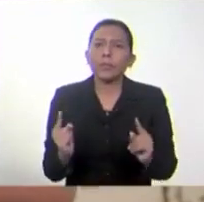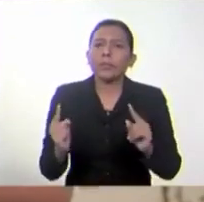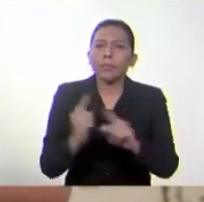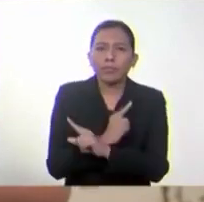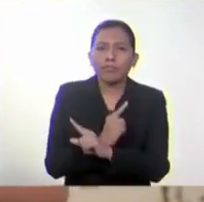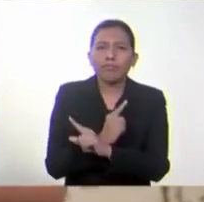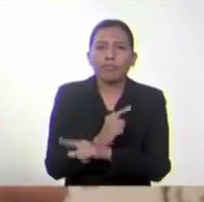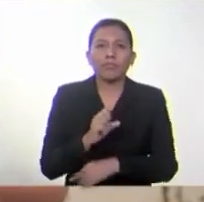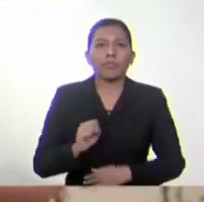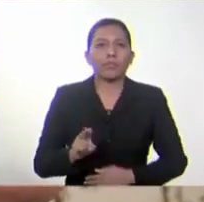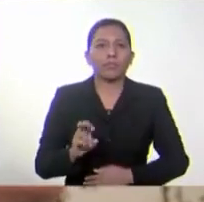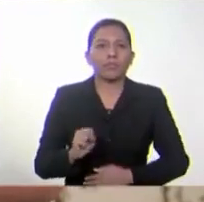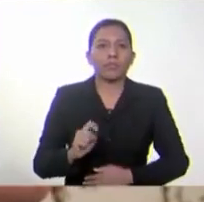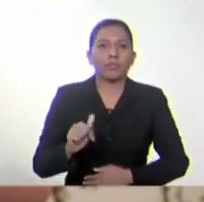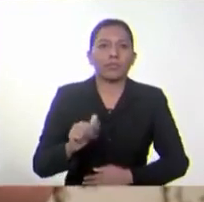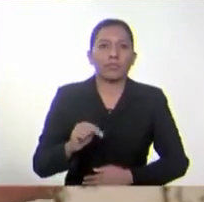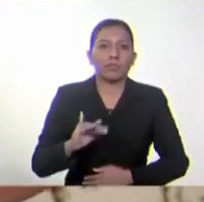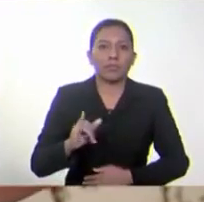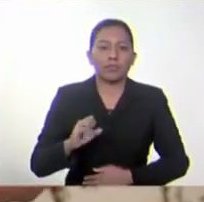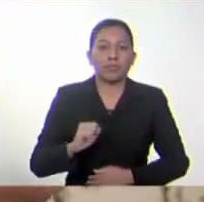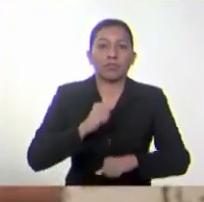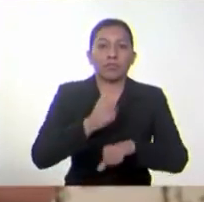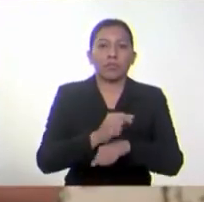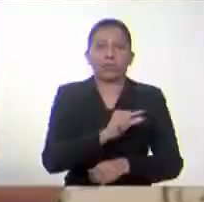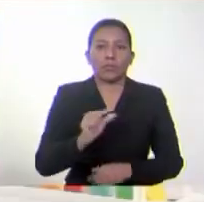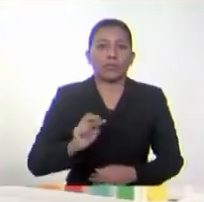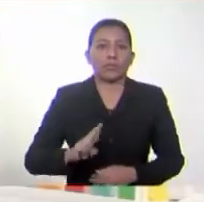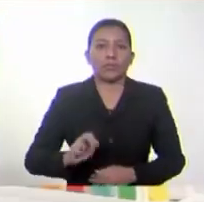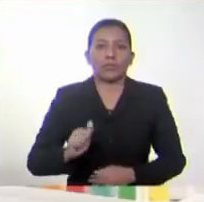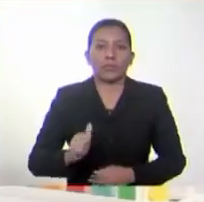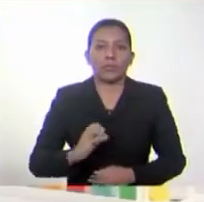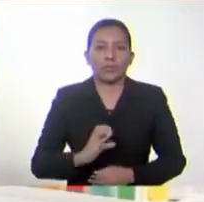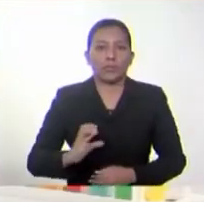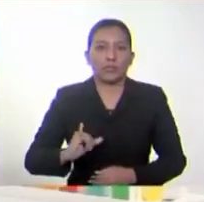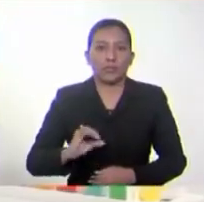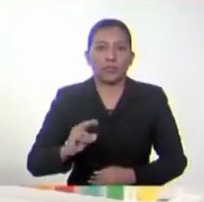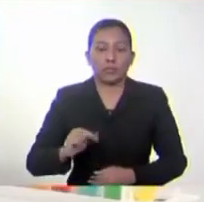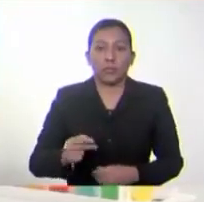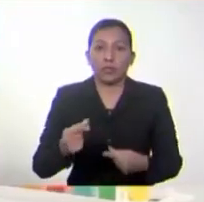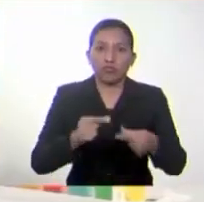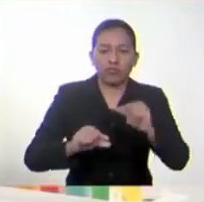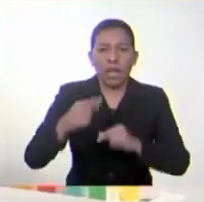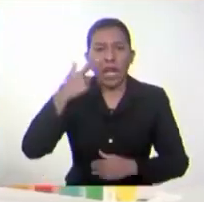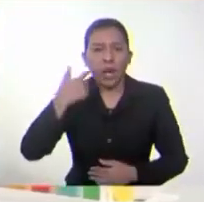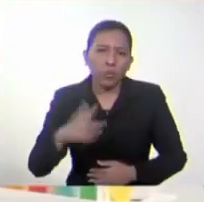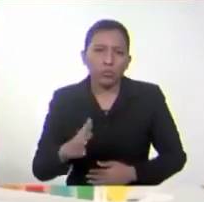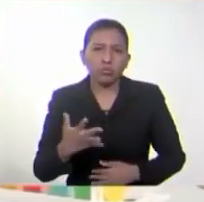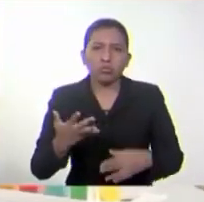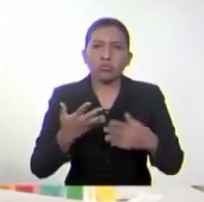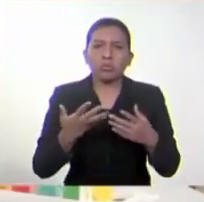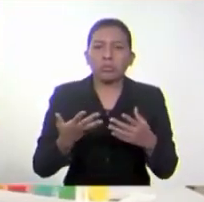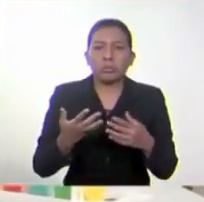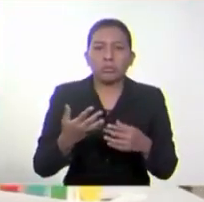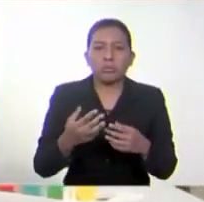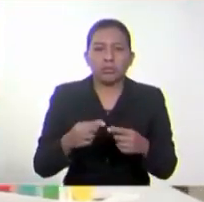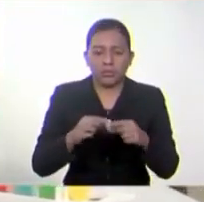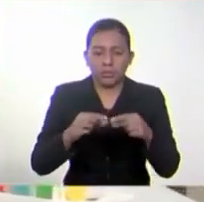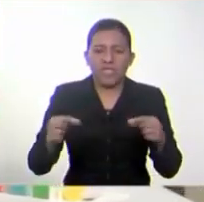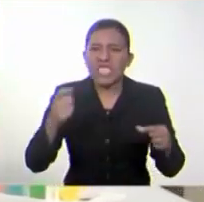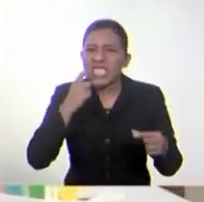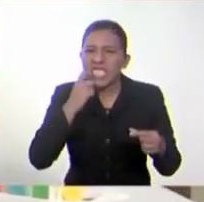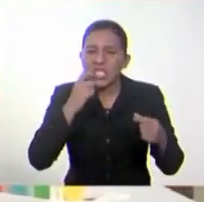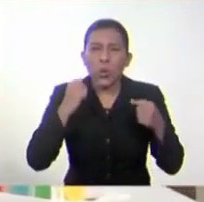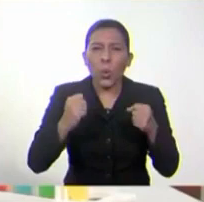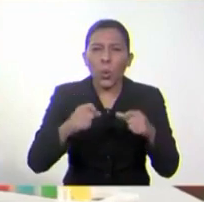las sustancias se denomina una reacción química. Por ejemplo, la corrosión de una pieza de hierro u otro metal es